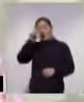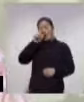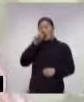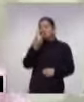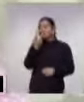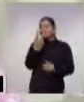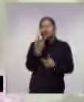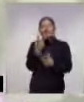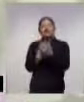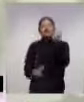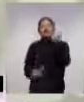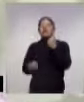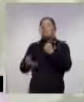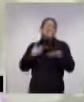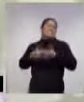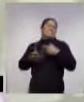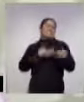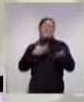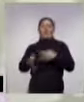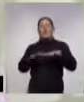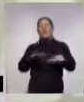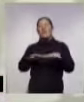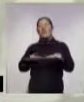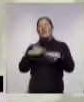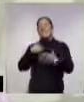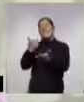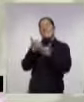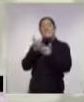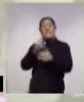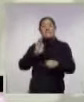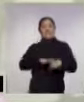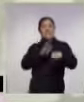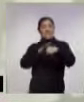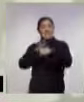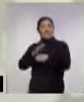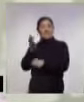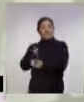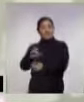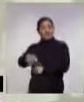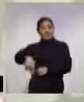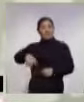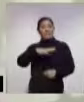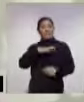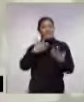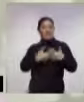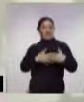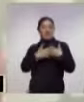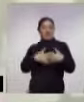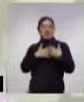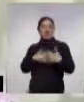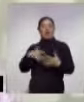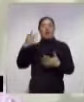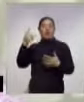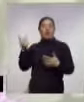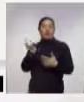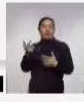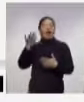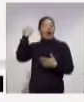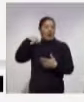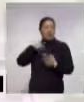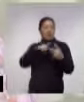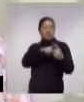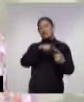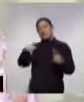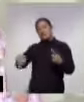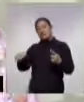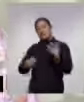más moderno, nos ayuda más y bueno, adicional al que ya tenemos, podemos atender a más gente con el equipo que ya, con los dos equipos que tenemos.